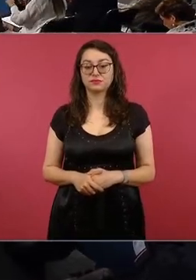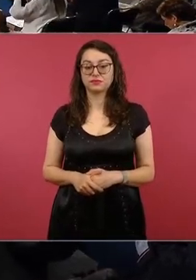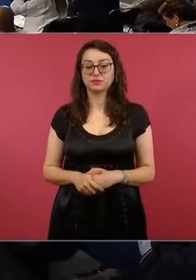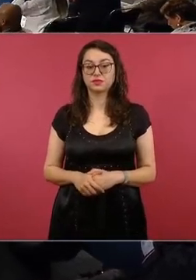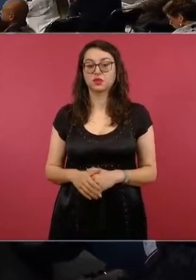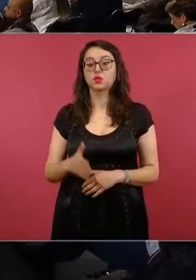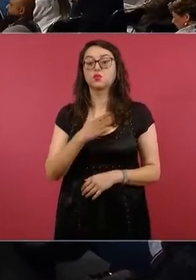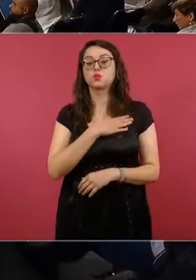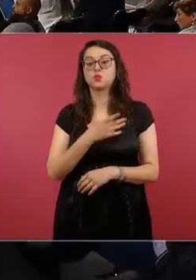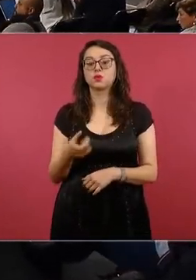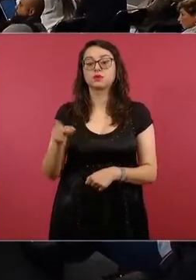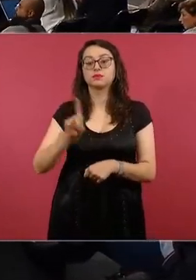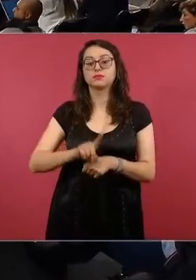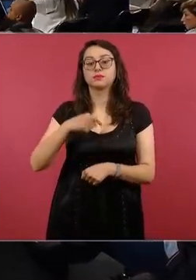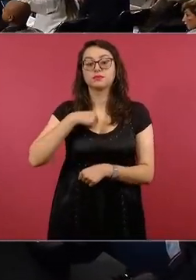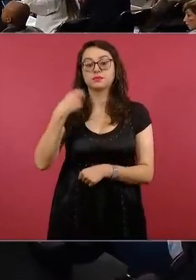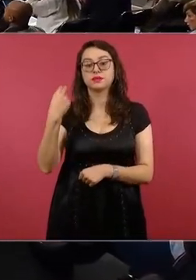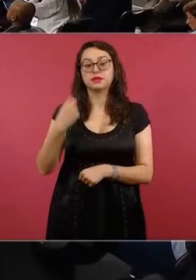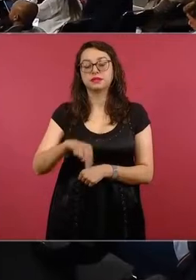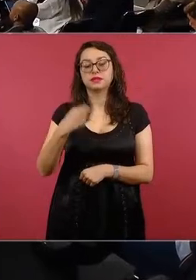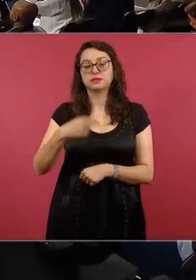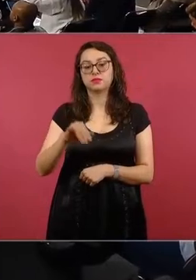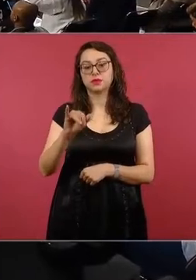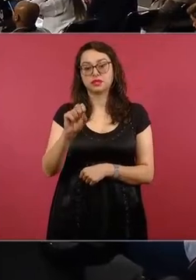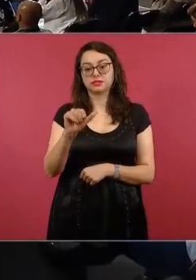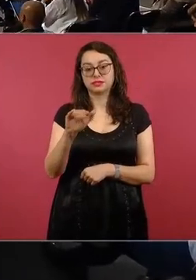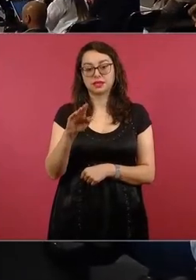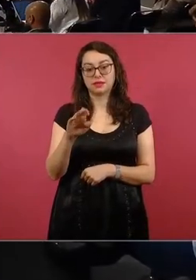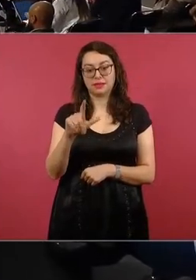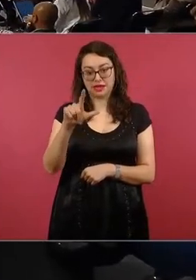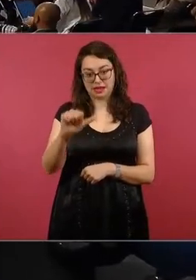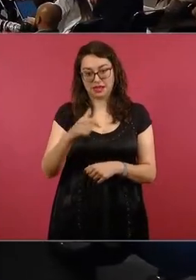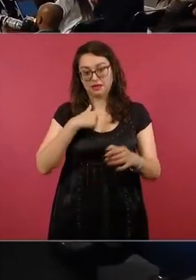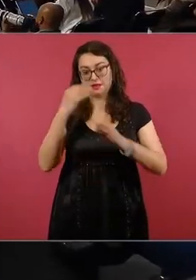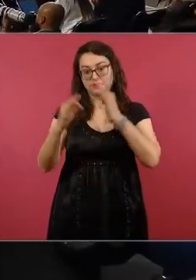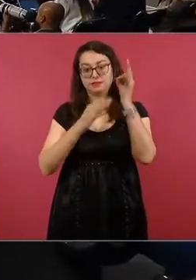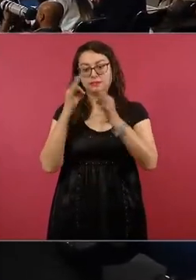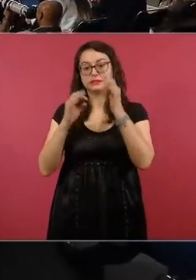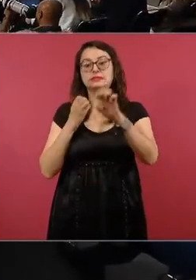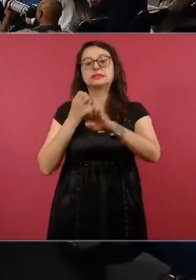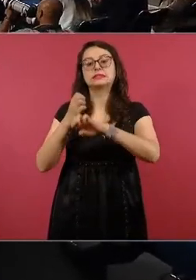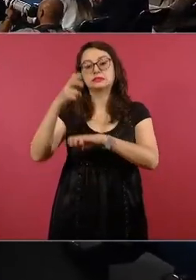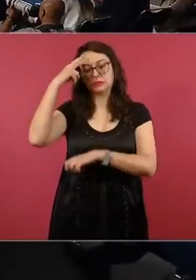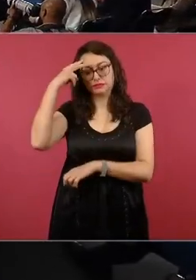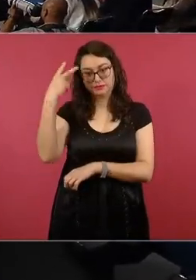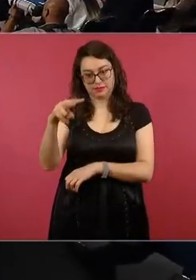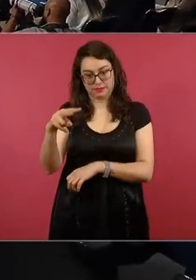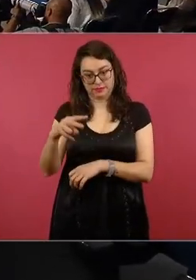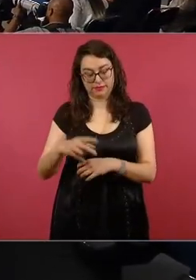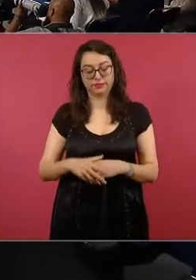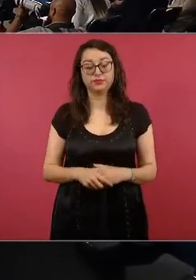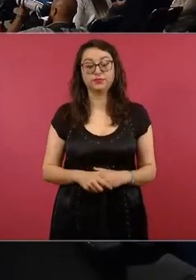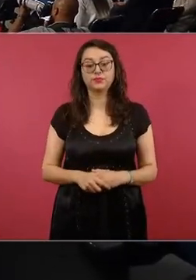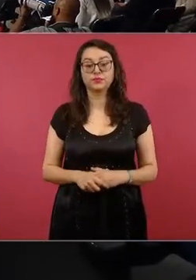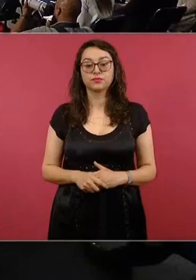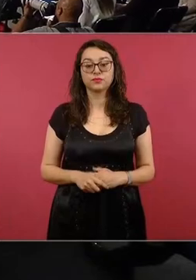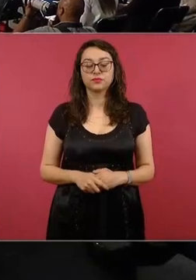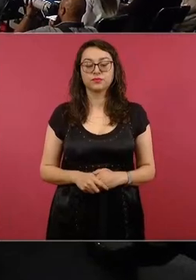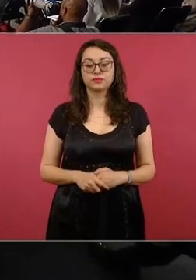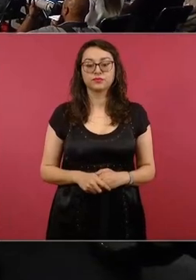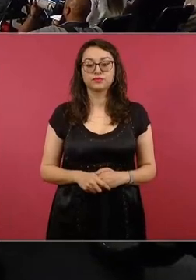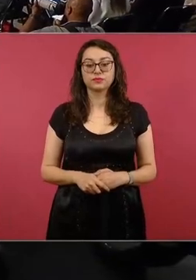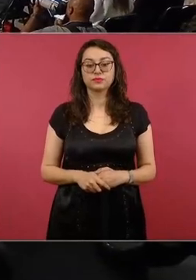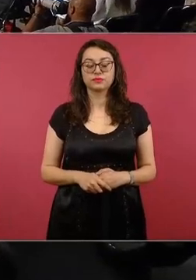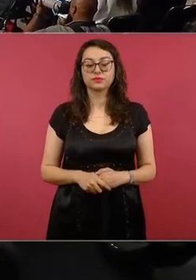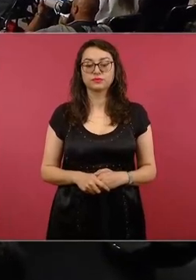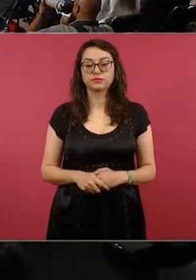Buenos días, presidente. Isabela García, de AD Noticias en el Estado de México. Presidente, usted en reiteradas ocasiones ha mencionado su reconocimiento